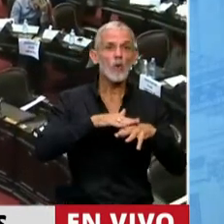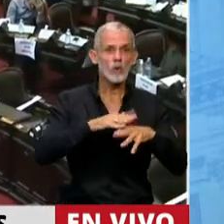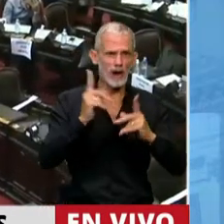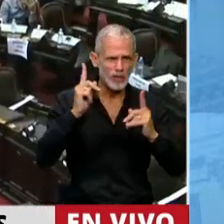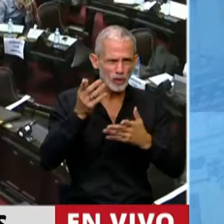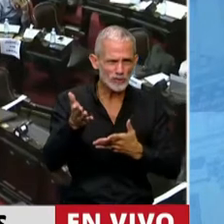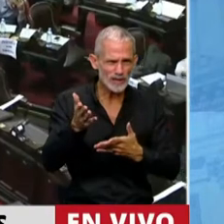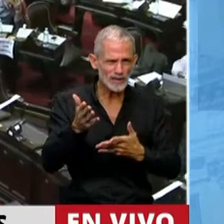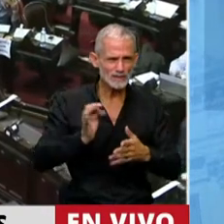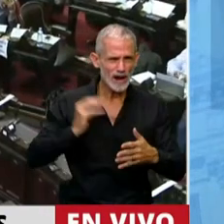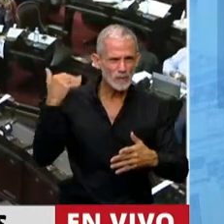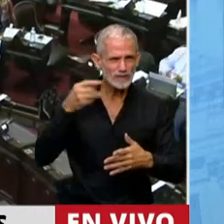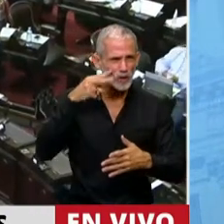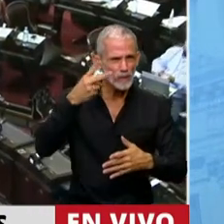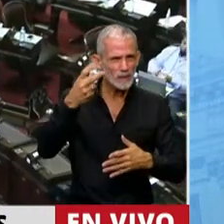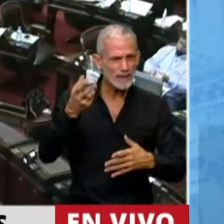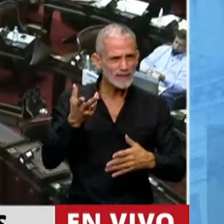cuando 2020